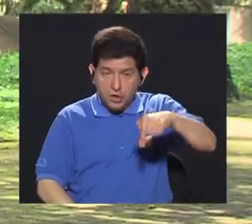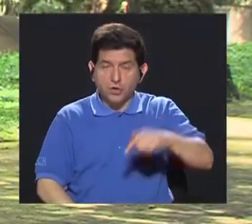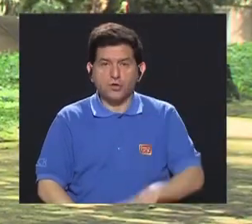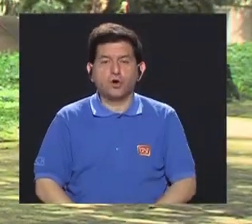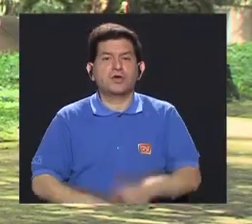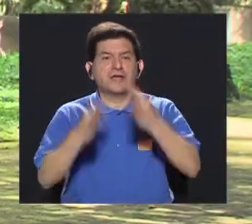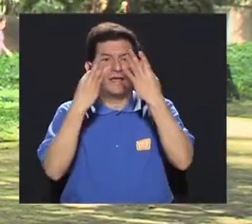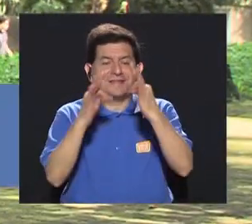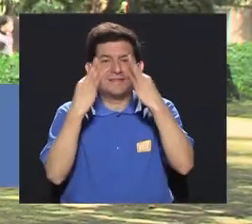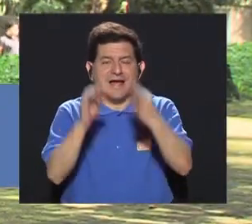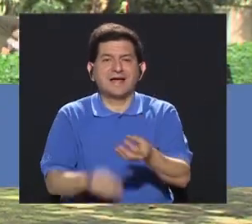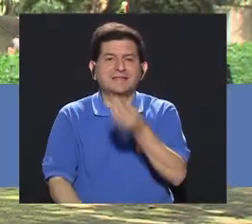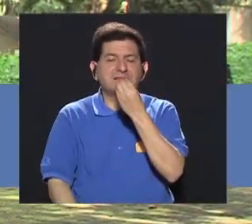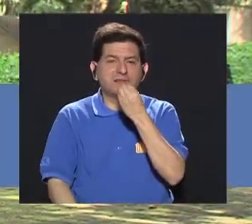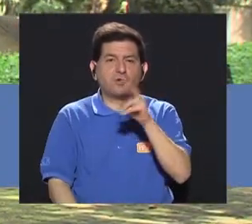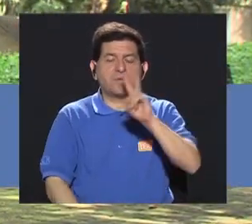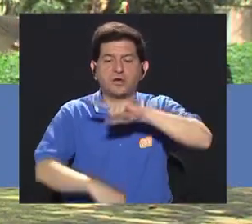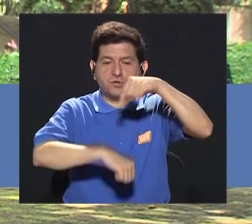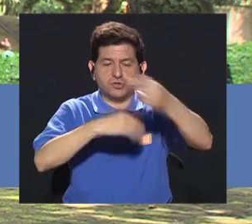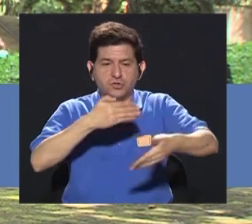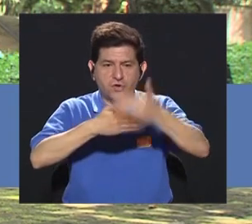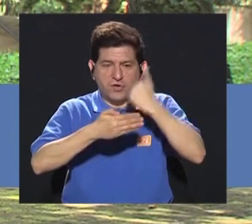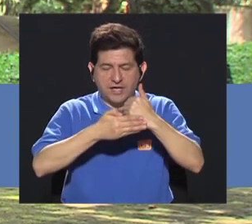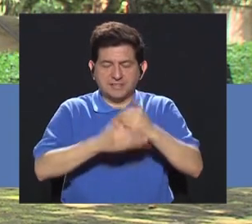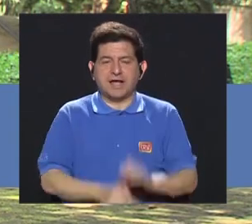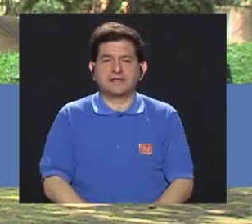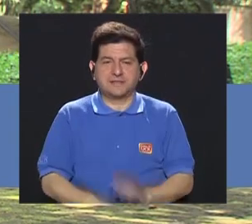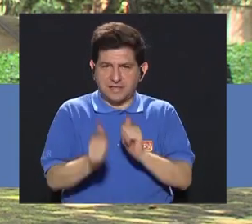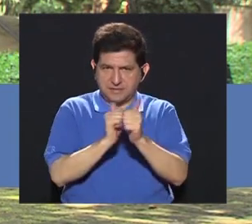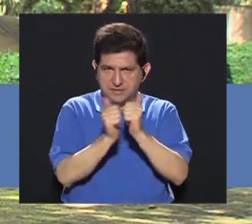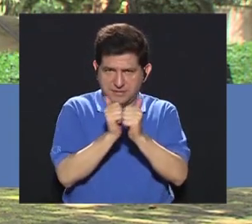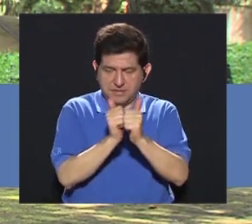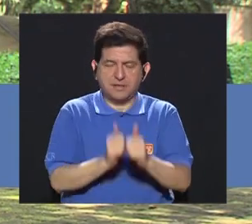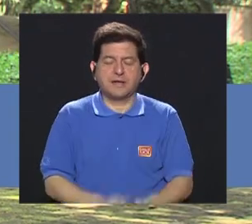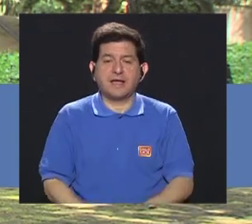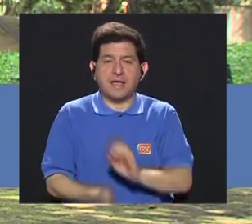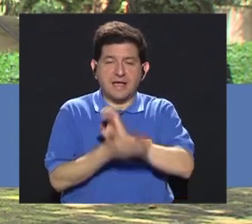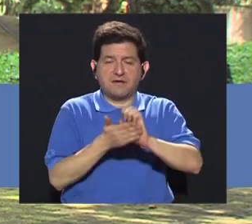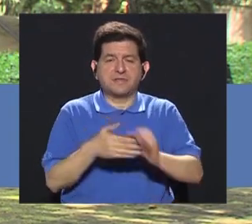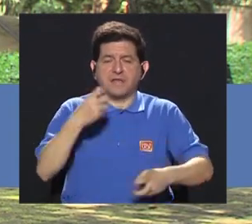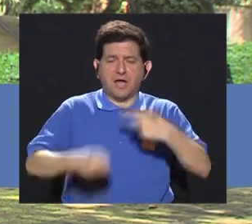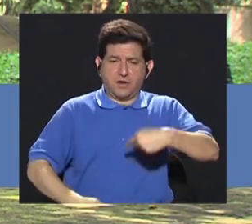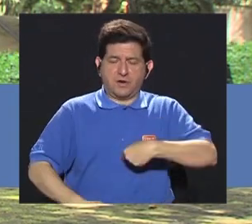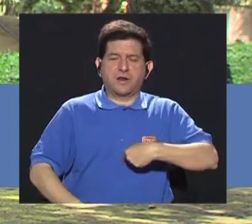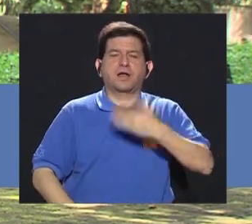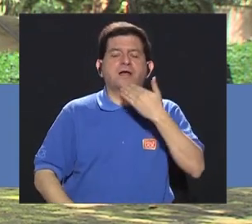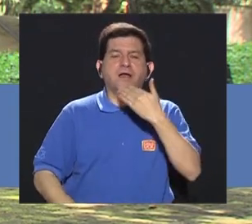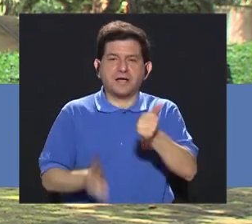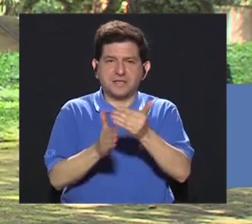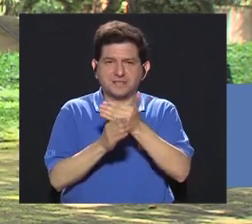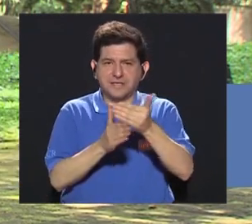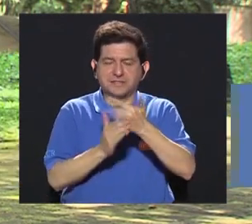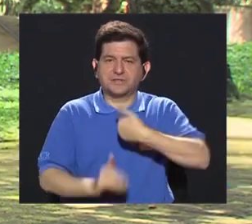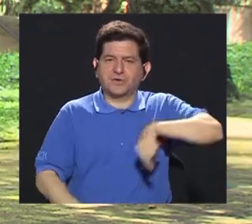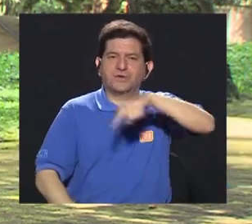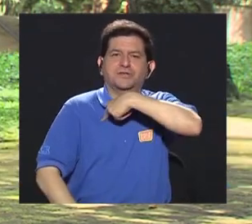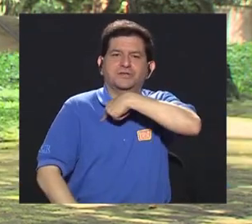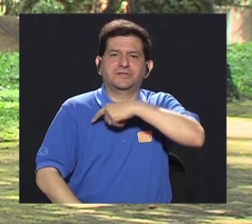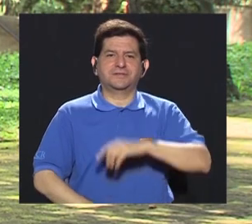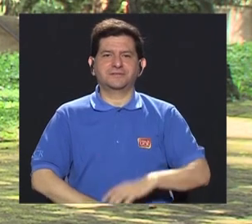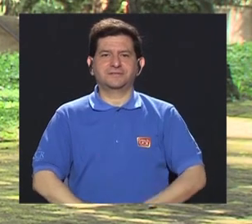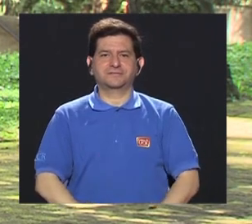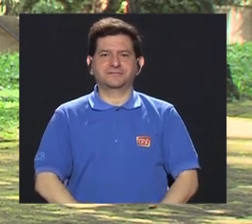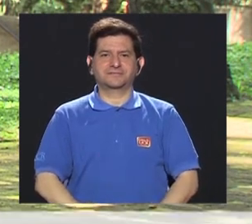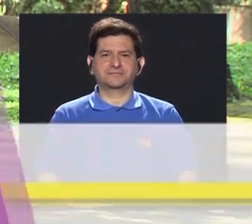El consejo del día de hoy es que procuren comer unas 2 horas antes de hacer ejercicio para evitar una indigestión. Gracias por compartir con